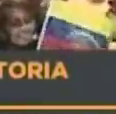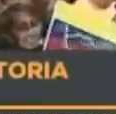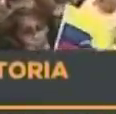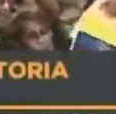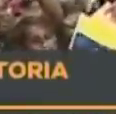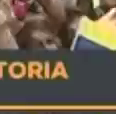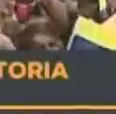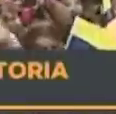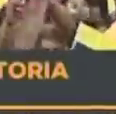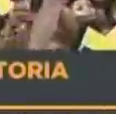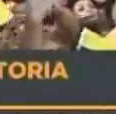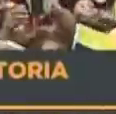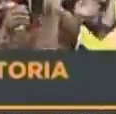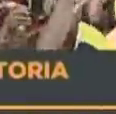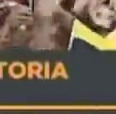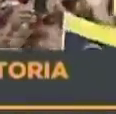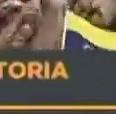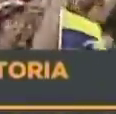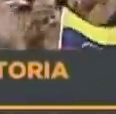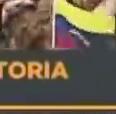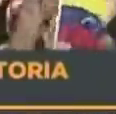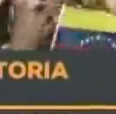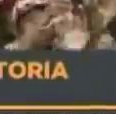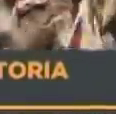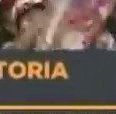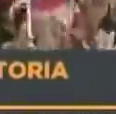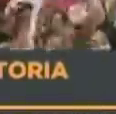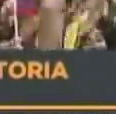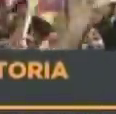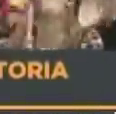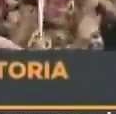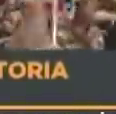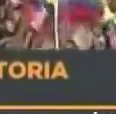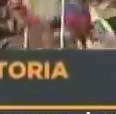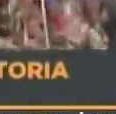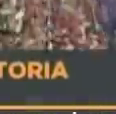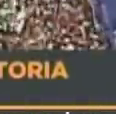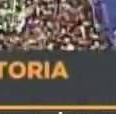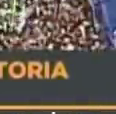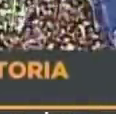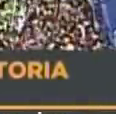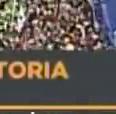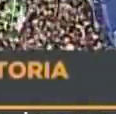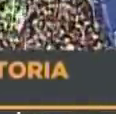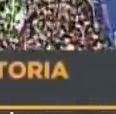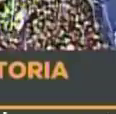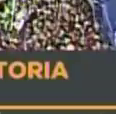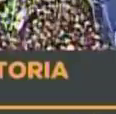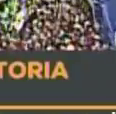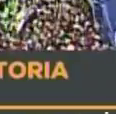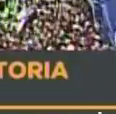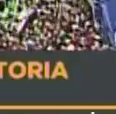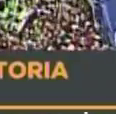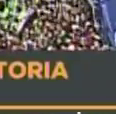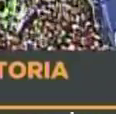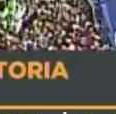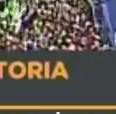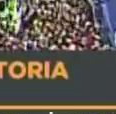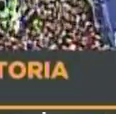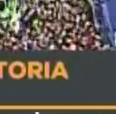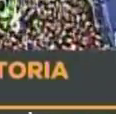activa en todo el territorio barinés. Tenemos, amigos y amigas,